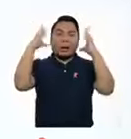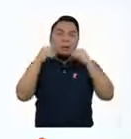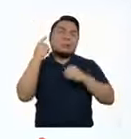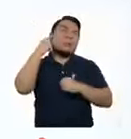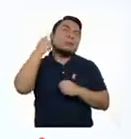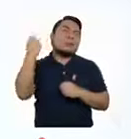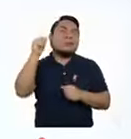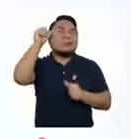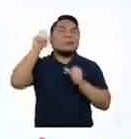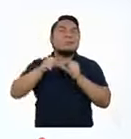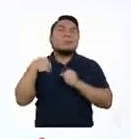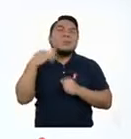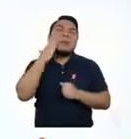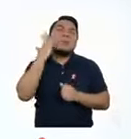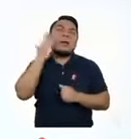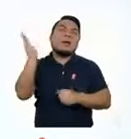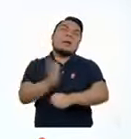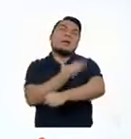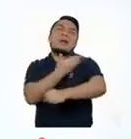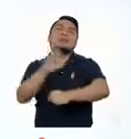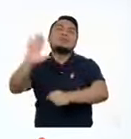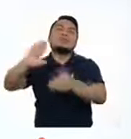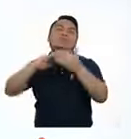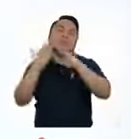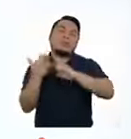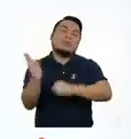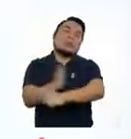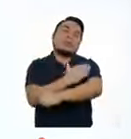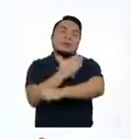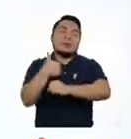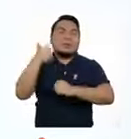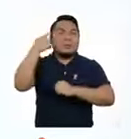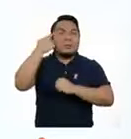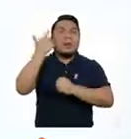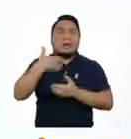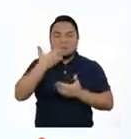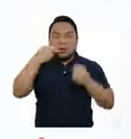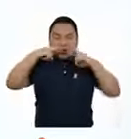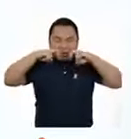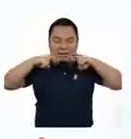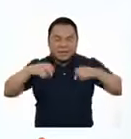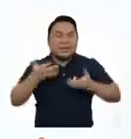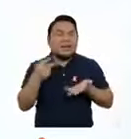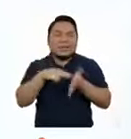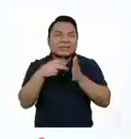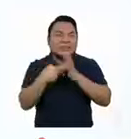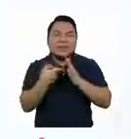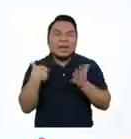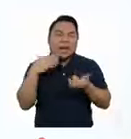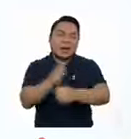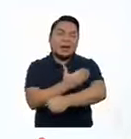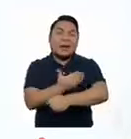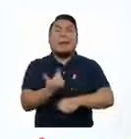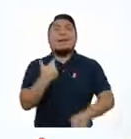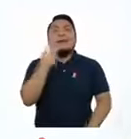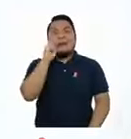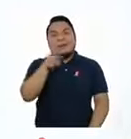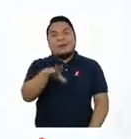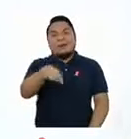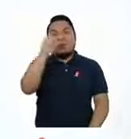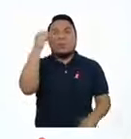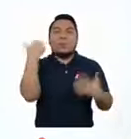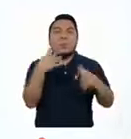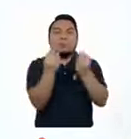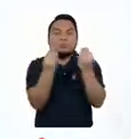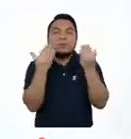mamá tan metida en mi cabeza que me puse a investigar sobre ella. ¡Ay! Y descubrí